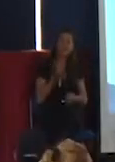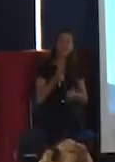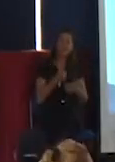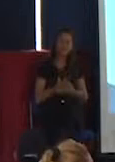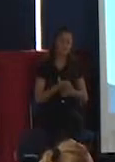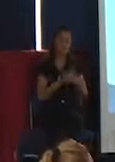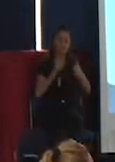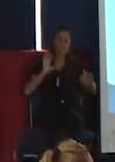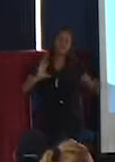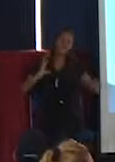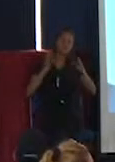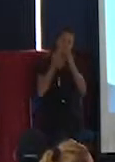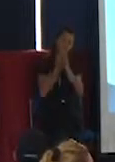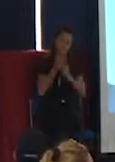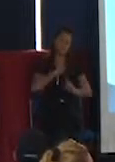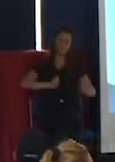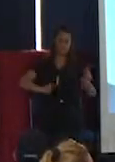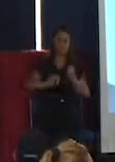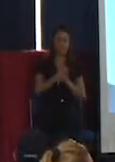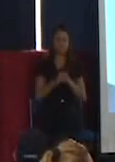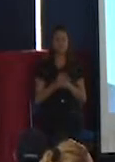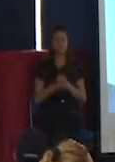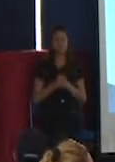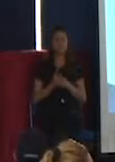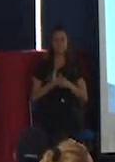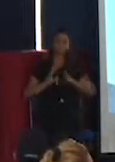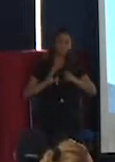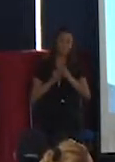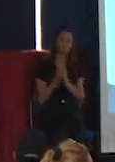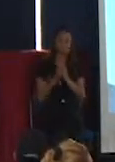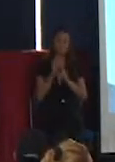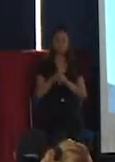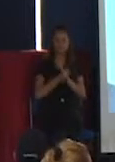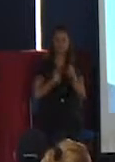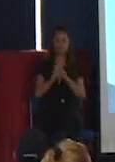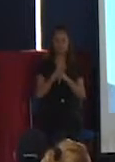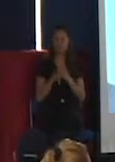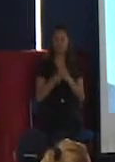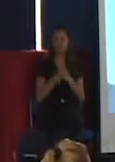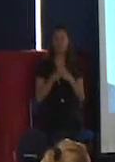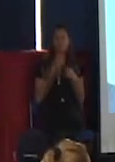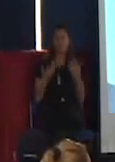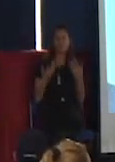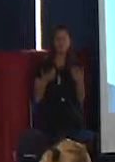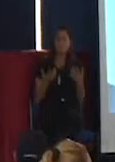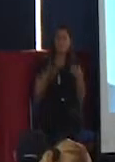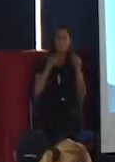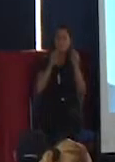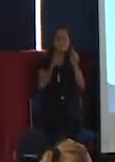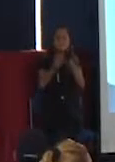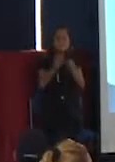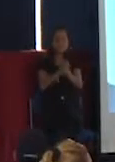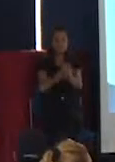social, ¿sí? Y que esa inclusión social se dé desde la sociedad,